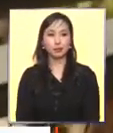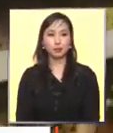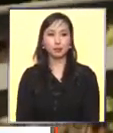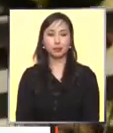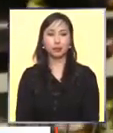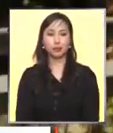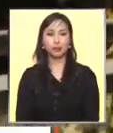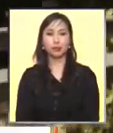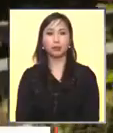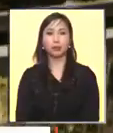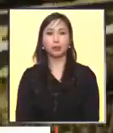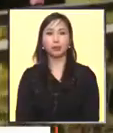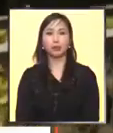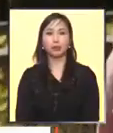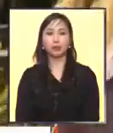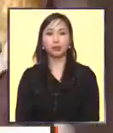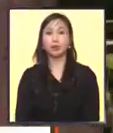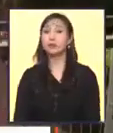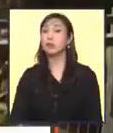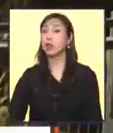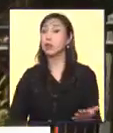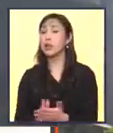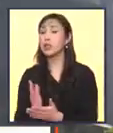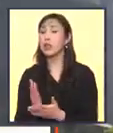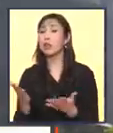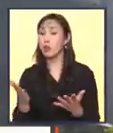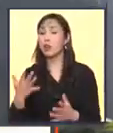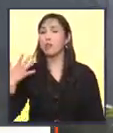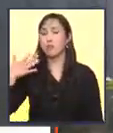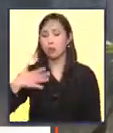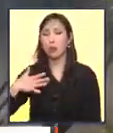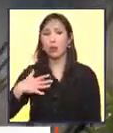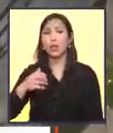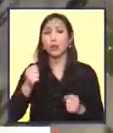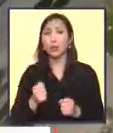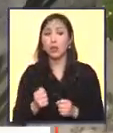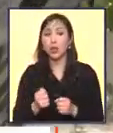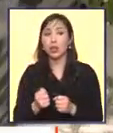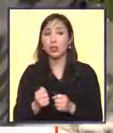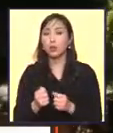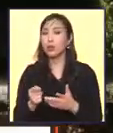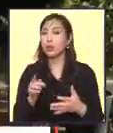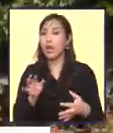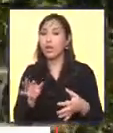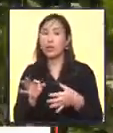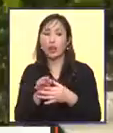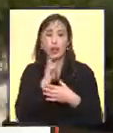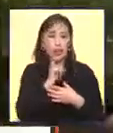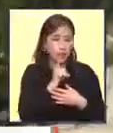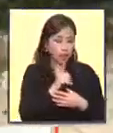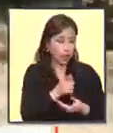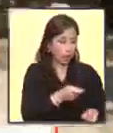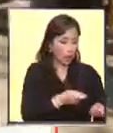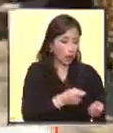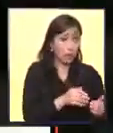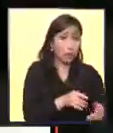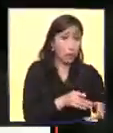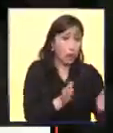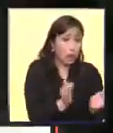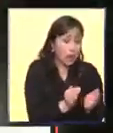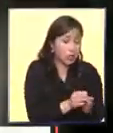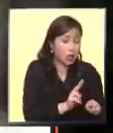El mercado de origen nace por algo fundamental, que es poder reducir los intermediarios que tienen los pequeños productores para poder comercializar sus